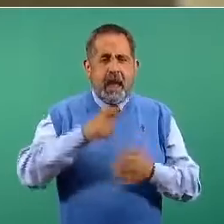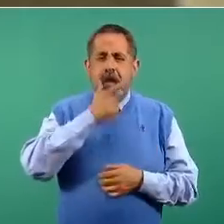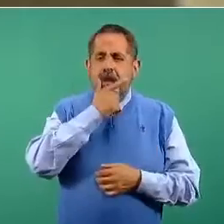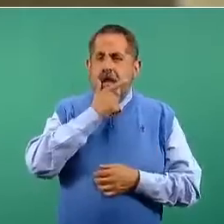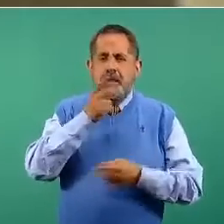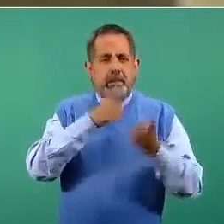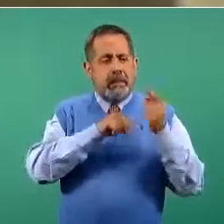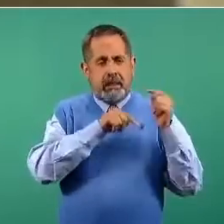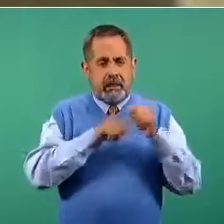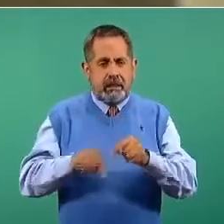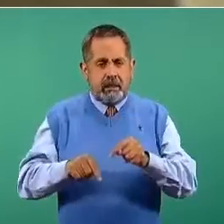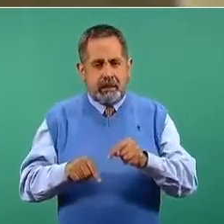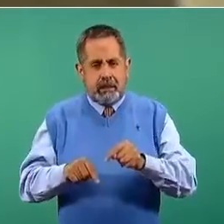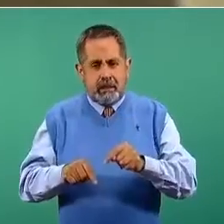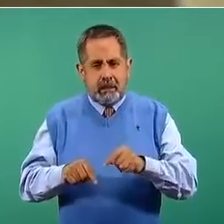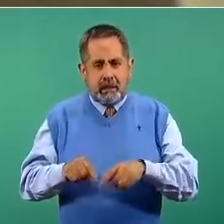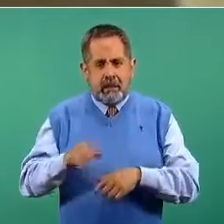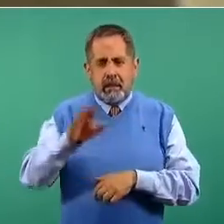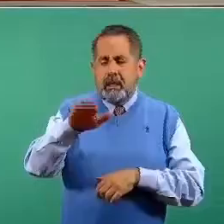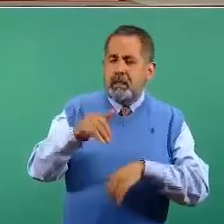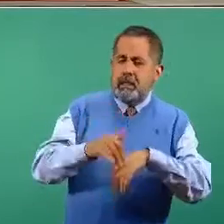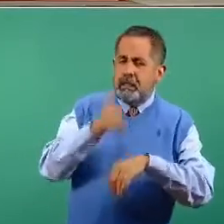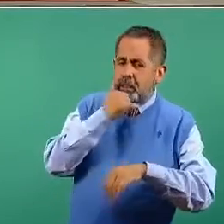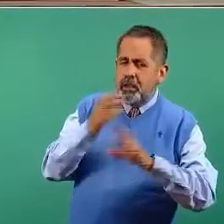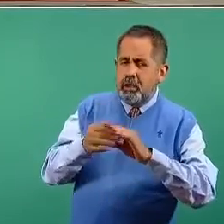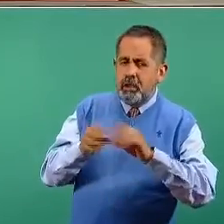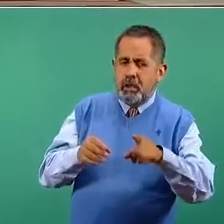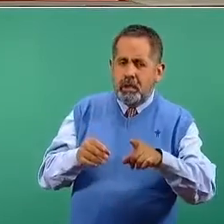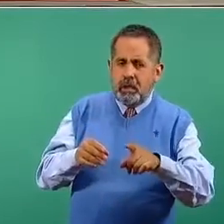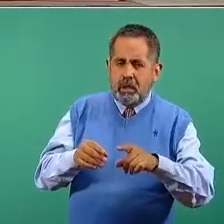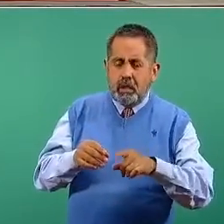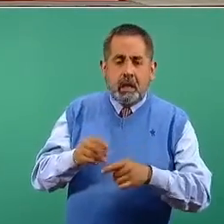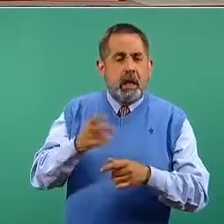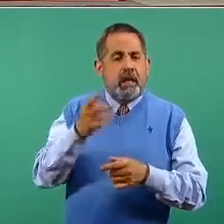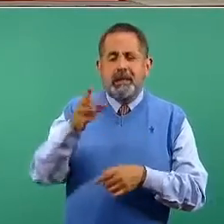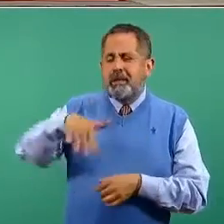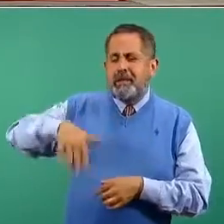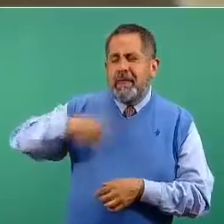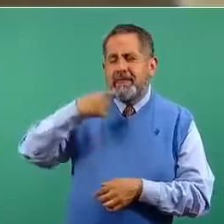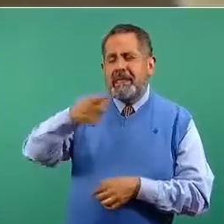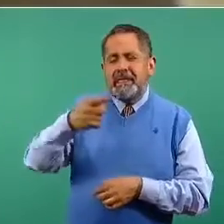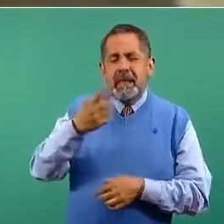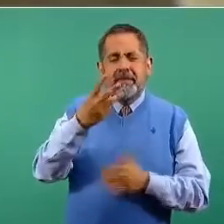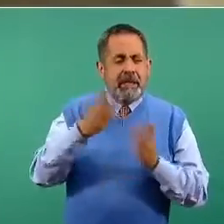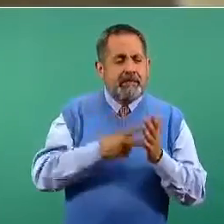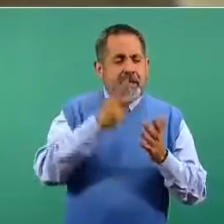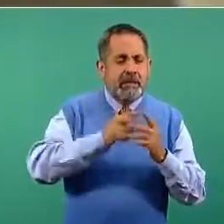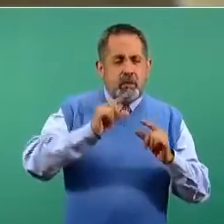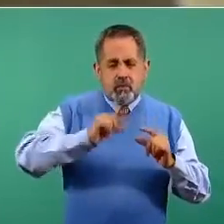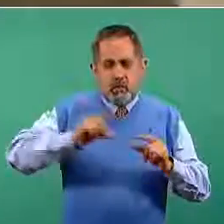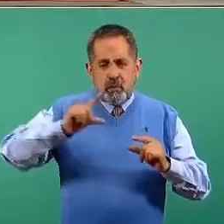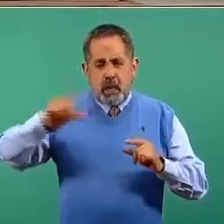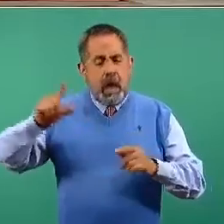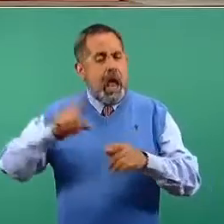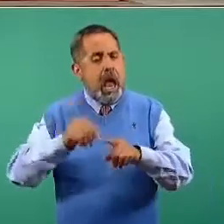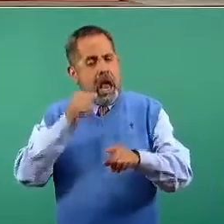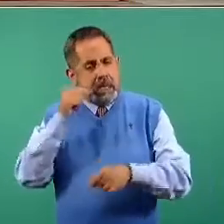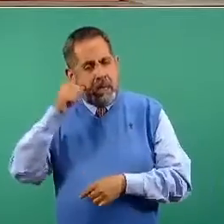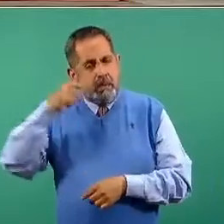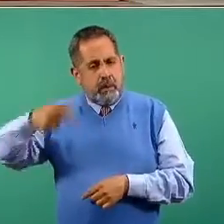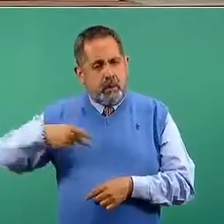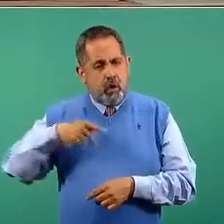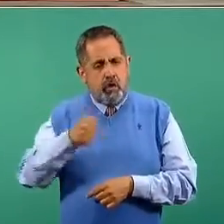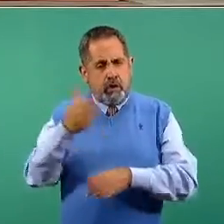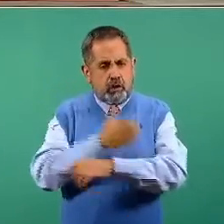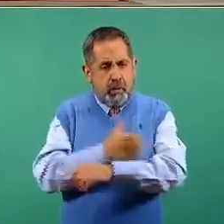favor? Y, doctor, no me contestó lo de la ola, por favor. ¿Lo de la? Ola, que decía usted que... Lo de la ola, ayer me lo preguntaban también